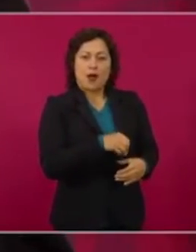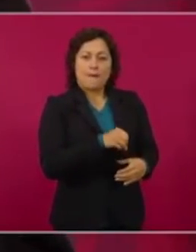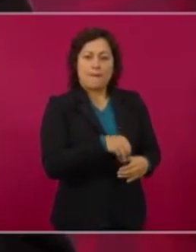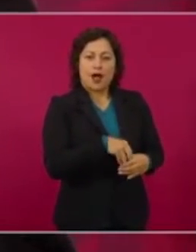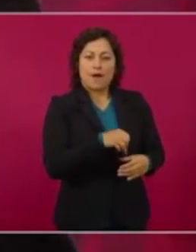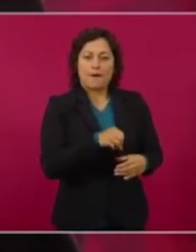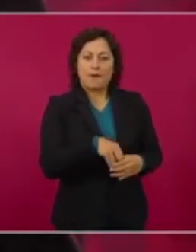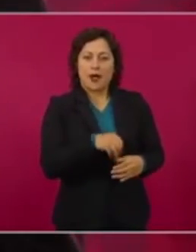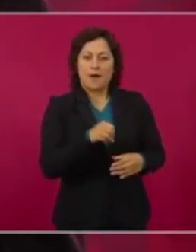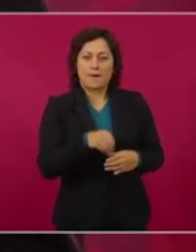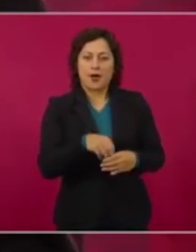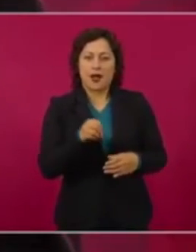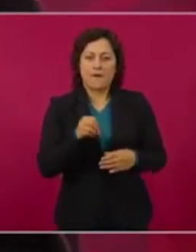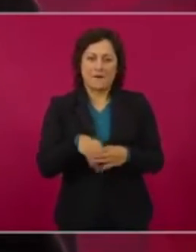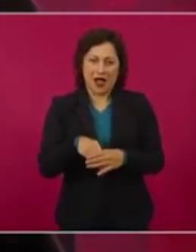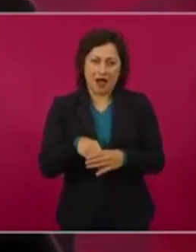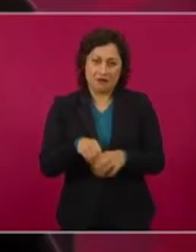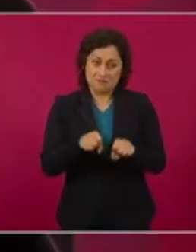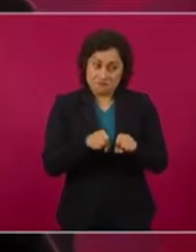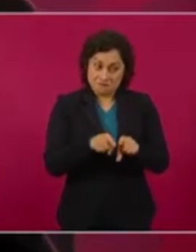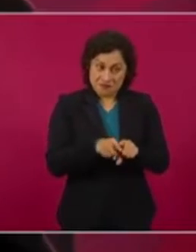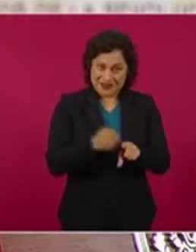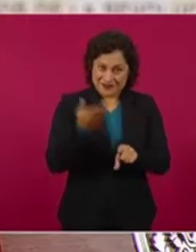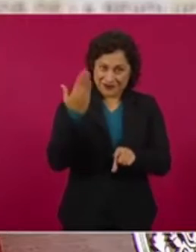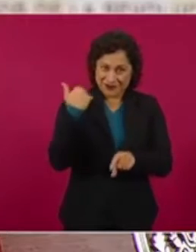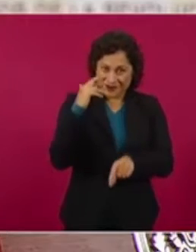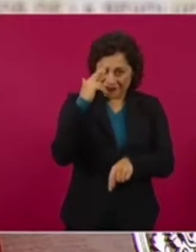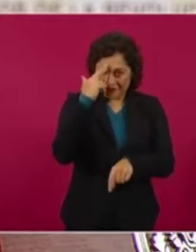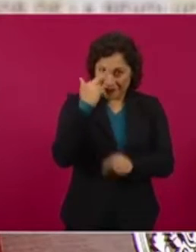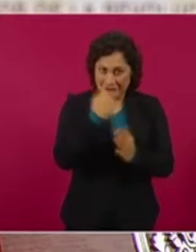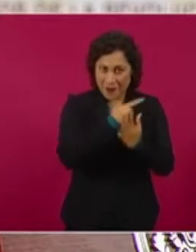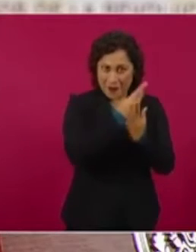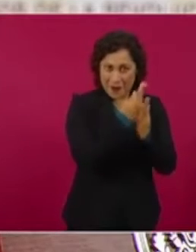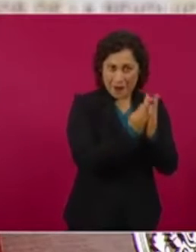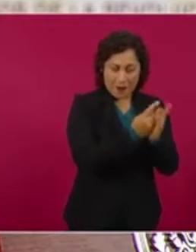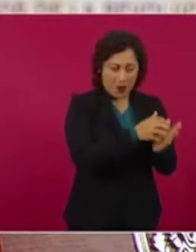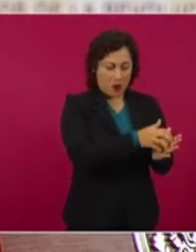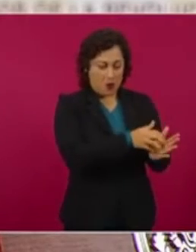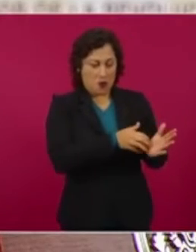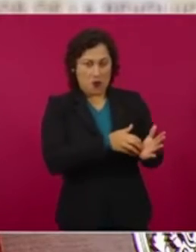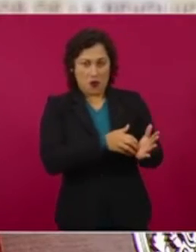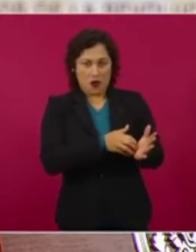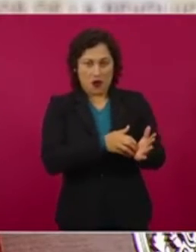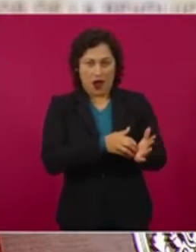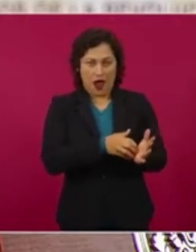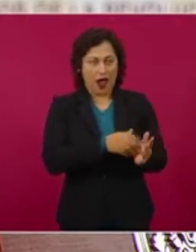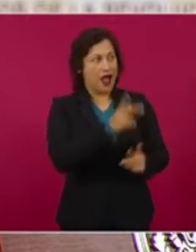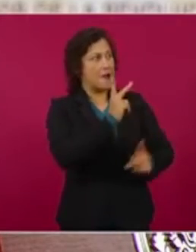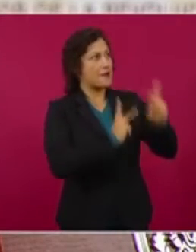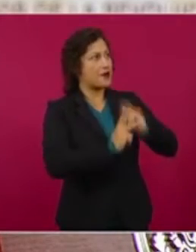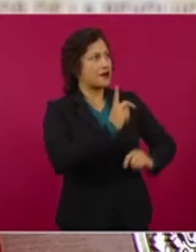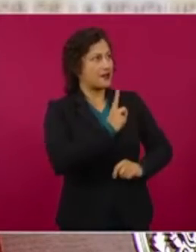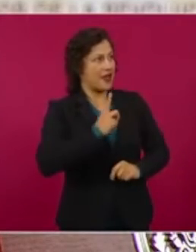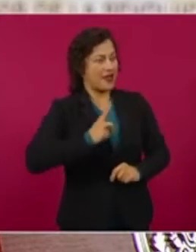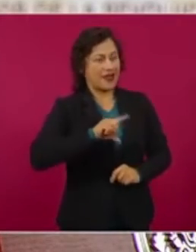del plan de austeridad. No es deuda, no contratamos